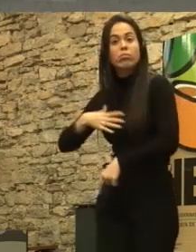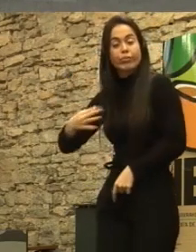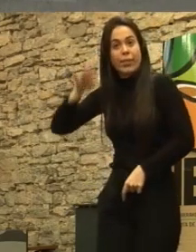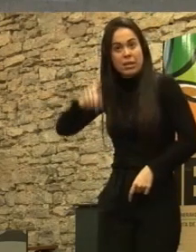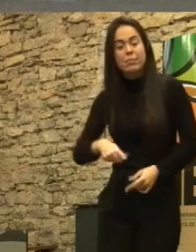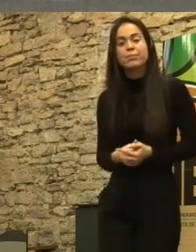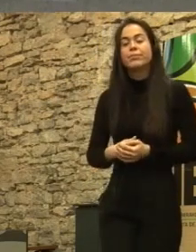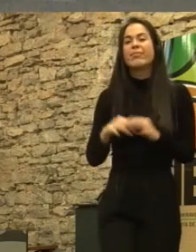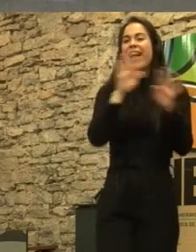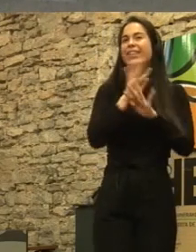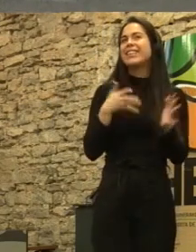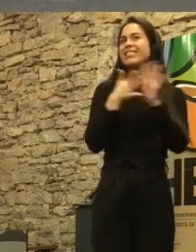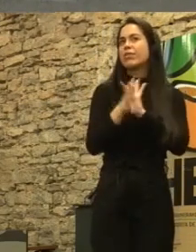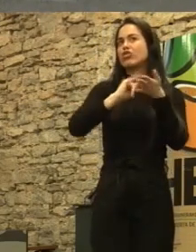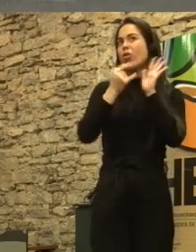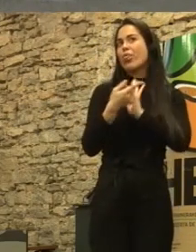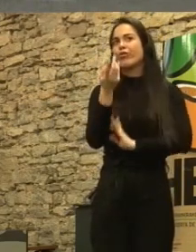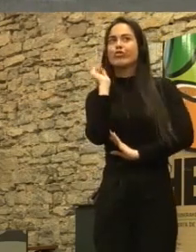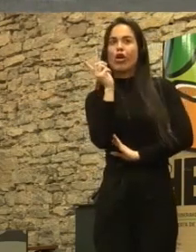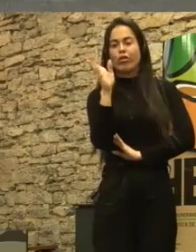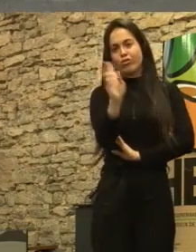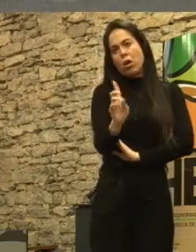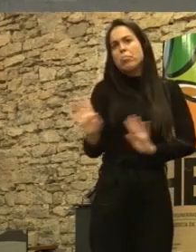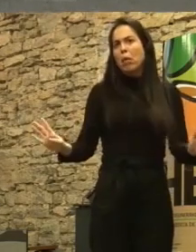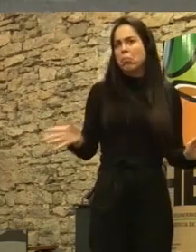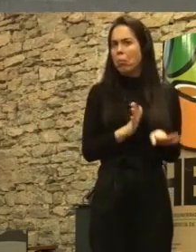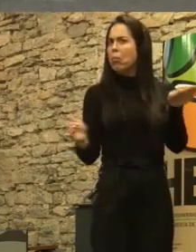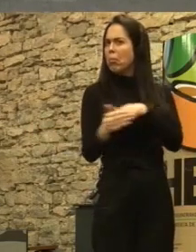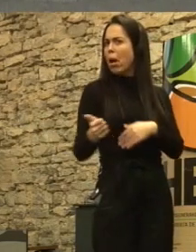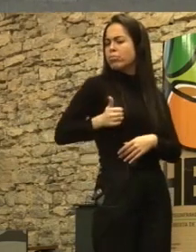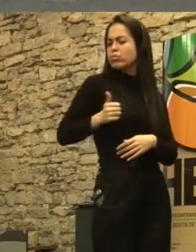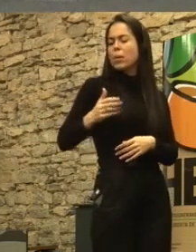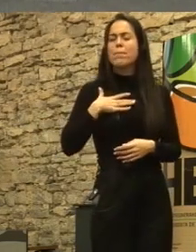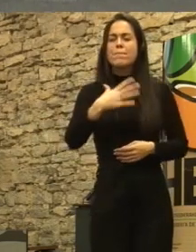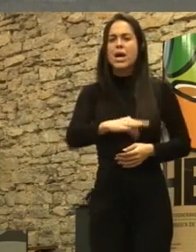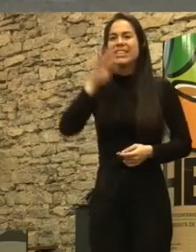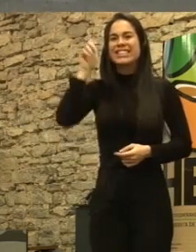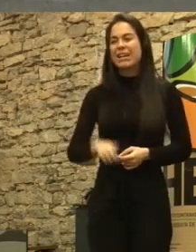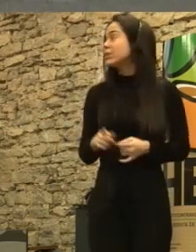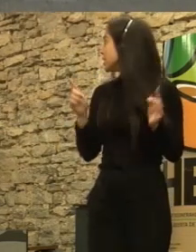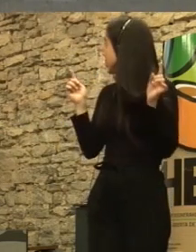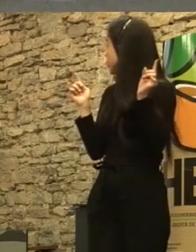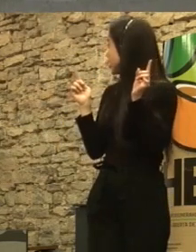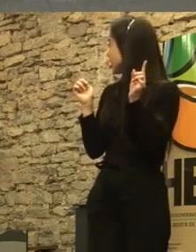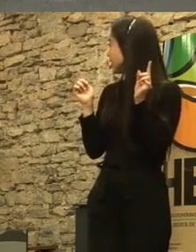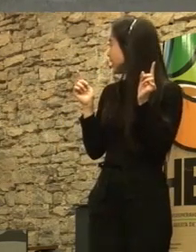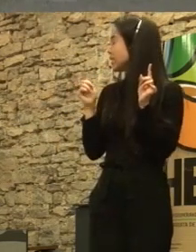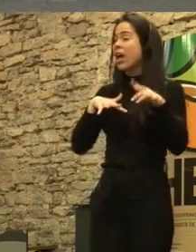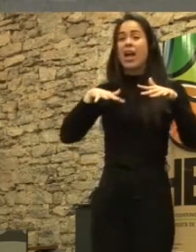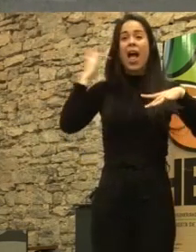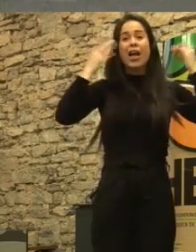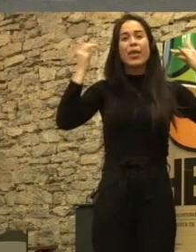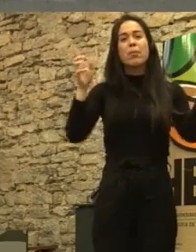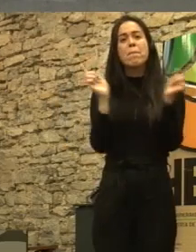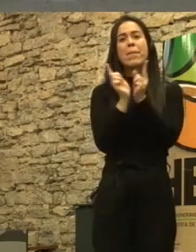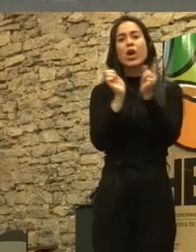pero puede pasar, ¿no? Y es una opción que hay que tener. Y por último, las acciones micropolíticas, que es lo que hemos visto antes con el caso de la escalera, que es perfecto, ¿no?